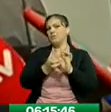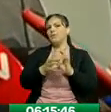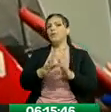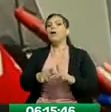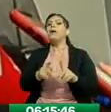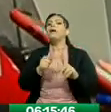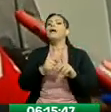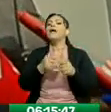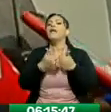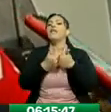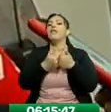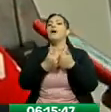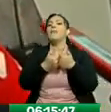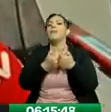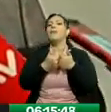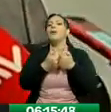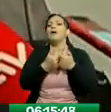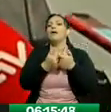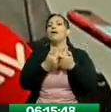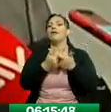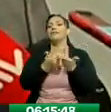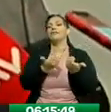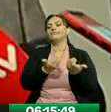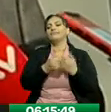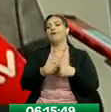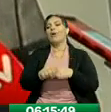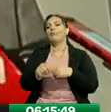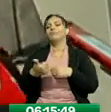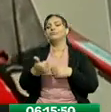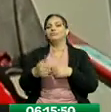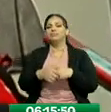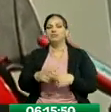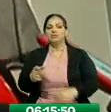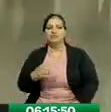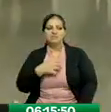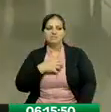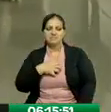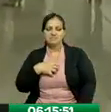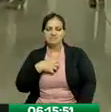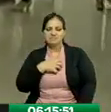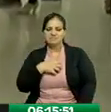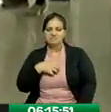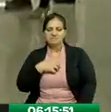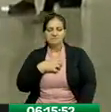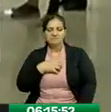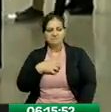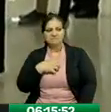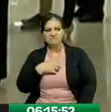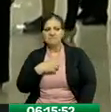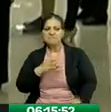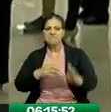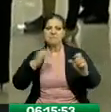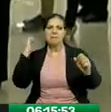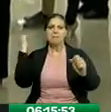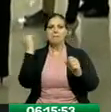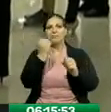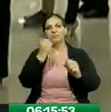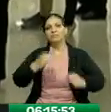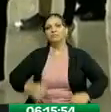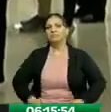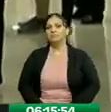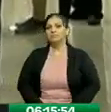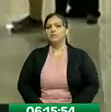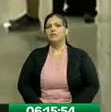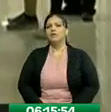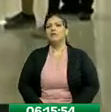que establece el artículo 140 del Código Orgánico Integral Penal. Ahora solo se requiere una nueva fecha para que concluya